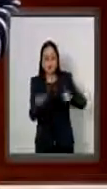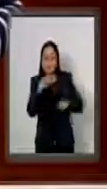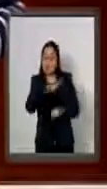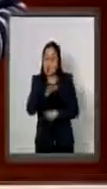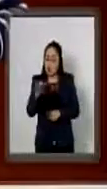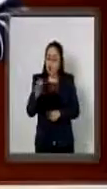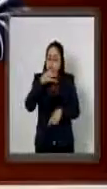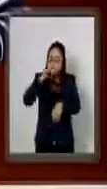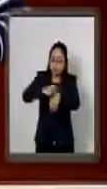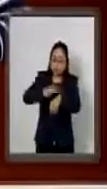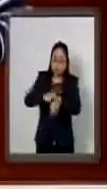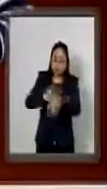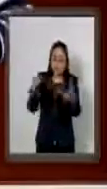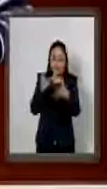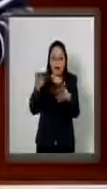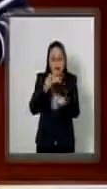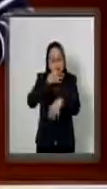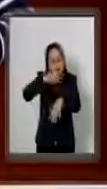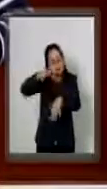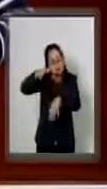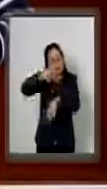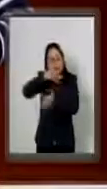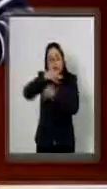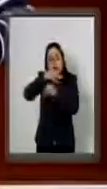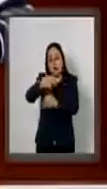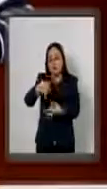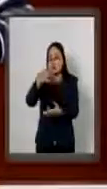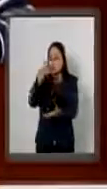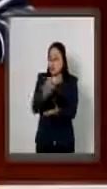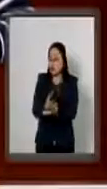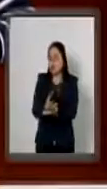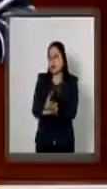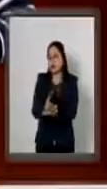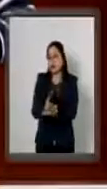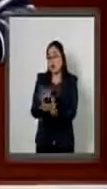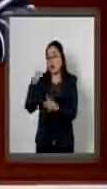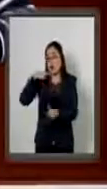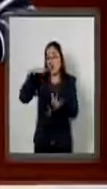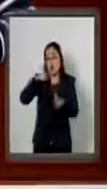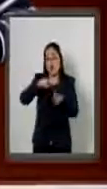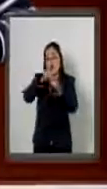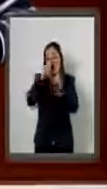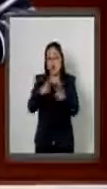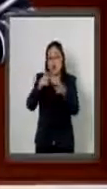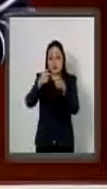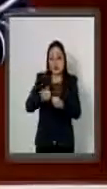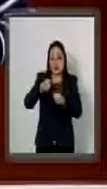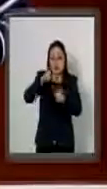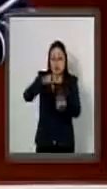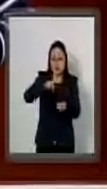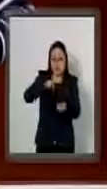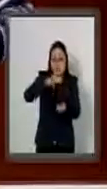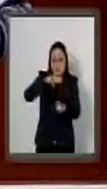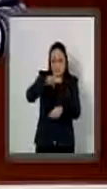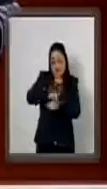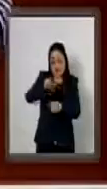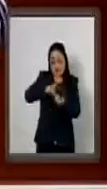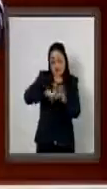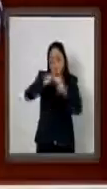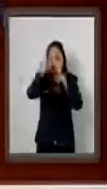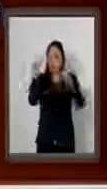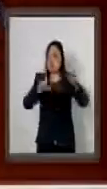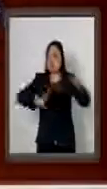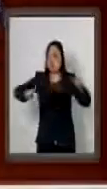puede emitir una declaratoria únicamente en materia de seguridad nacional. Así